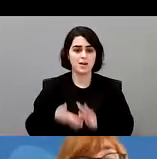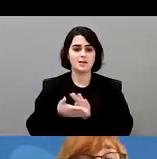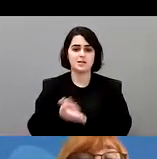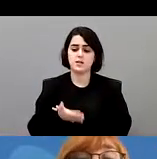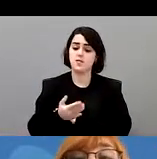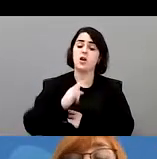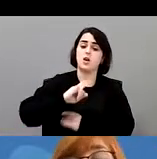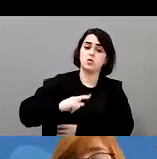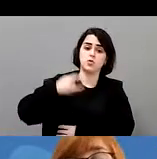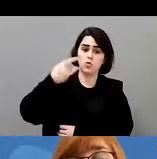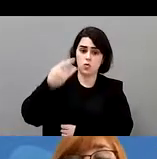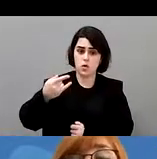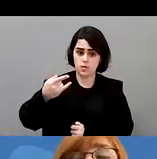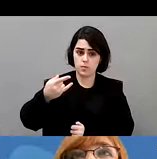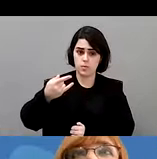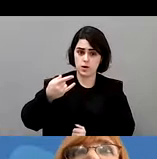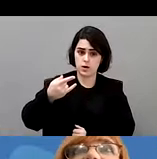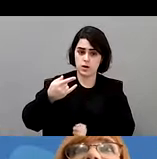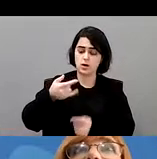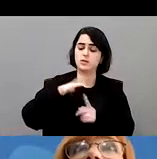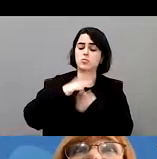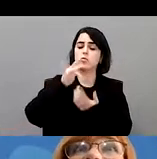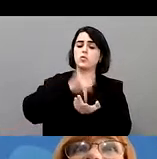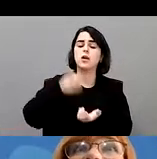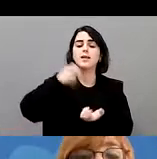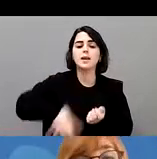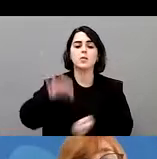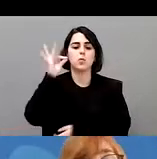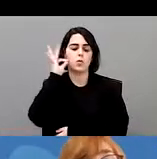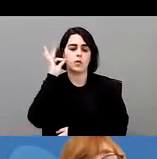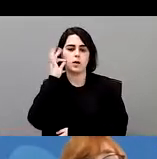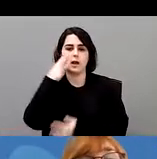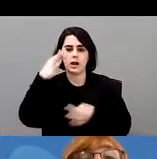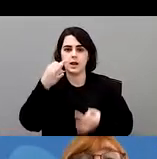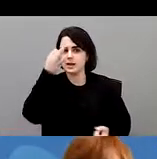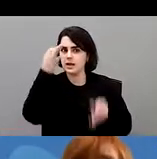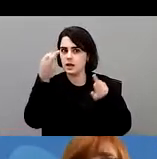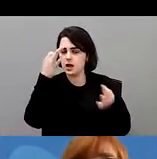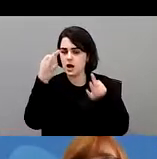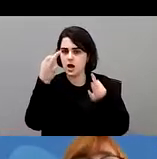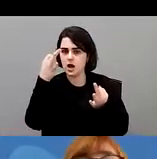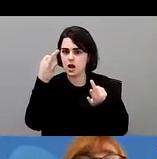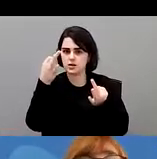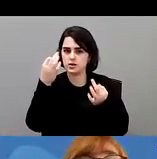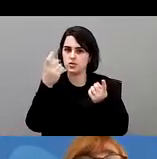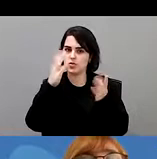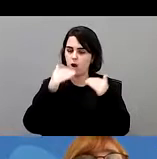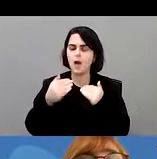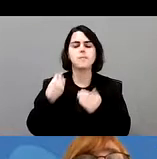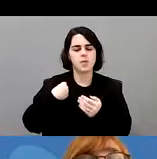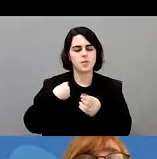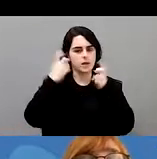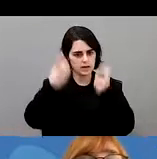doble habían sido vividas por mujeres. No tenemos datos, y lo estamos, para